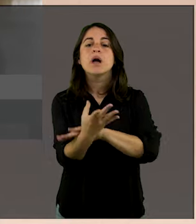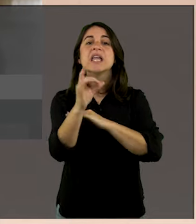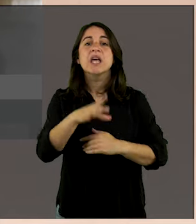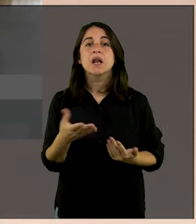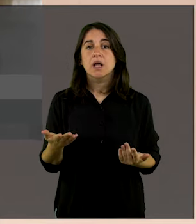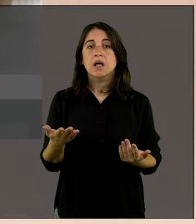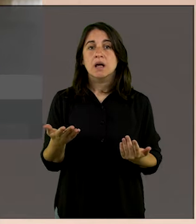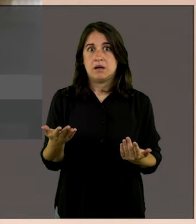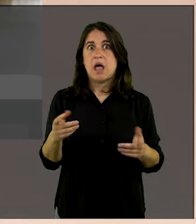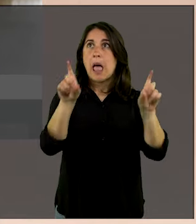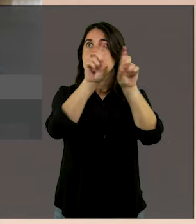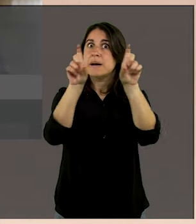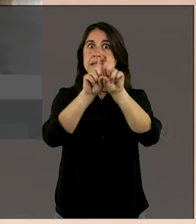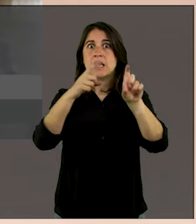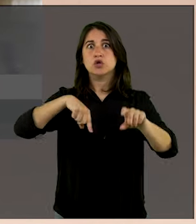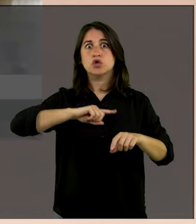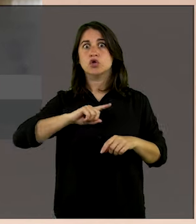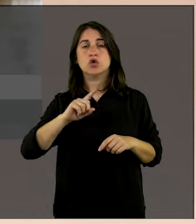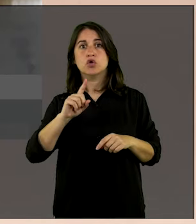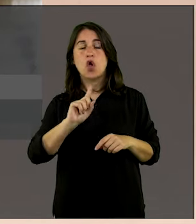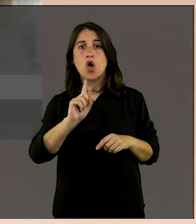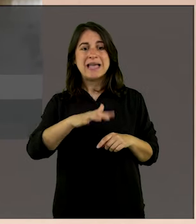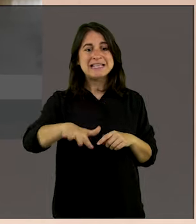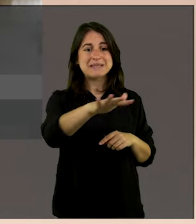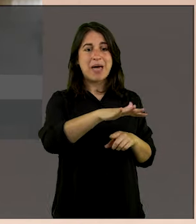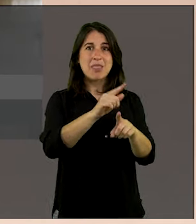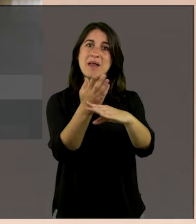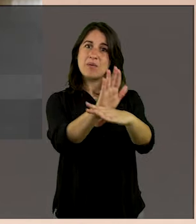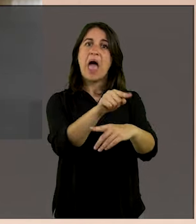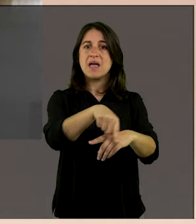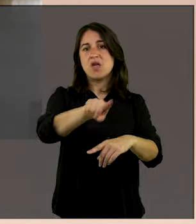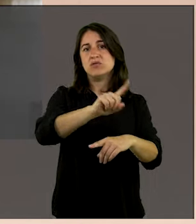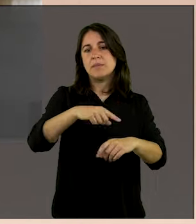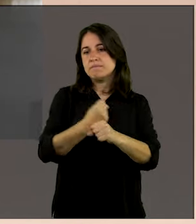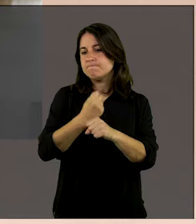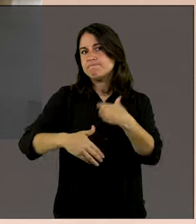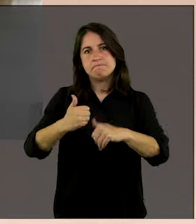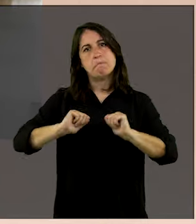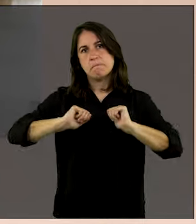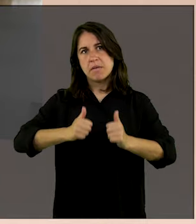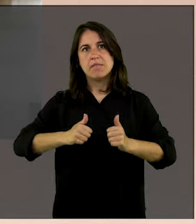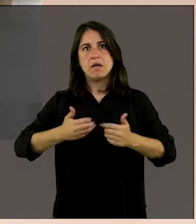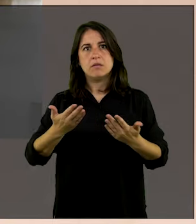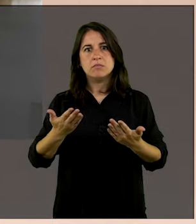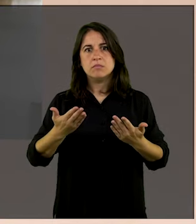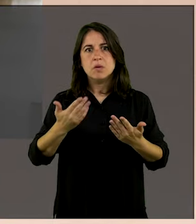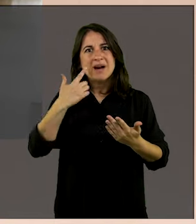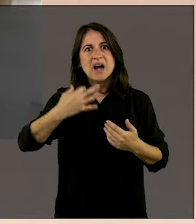el cambio? El cambio lo tiene que provocar no las empresas que estamos, sino que los espacios de exhibición se pongan a